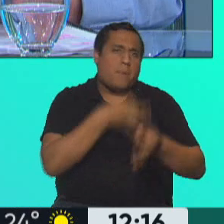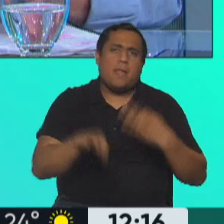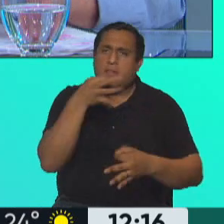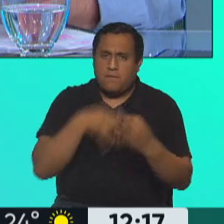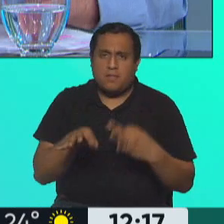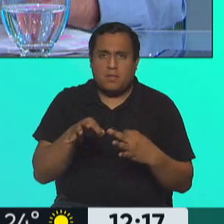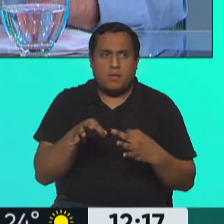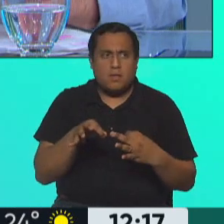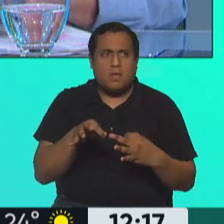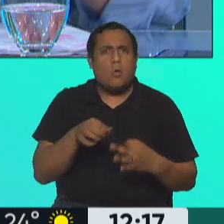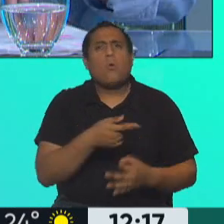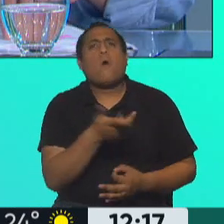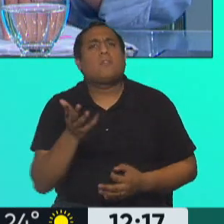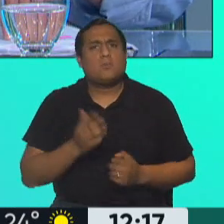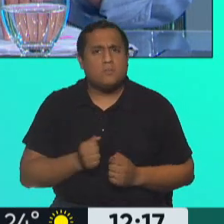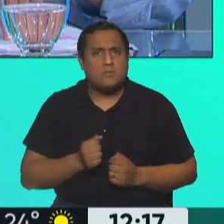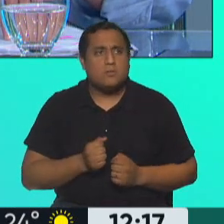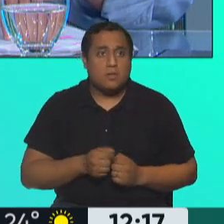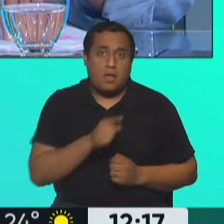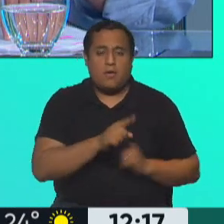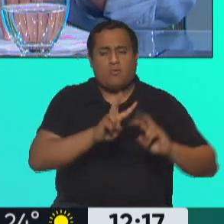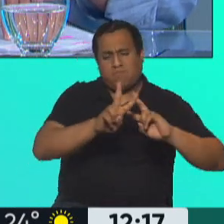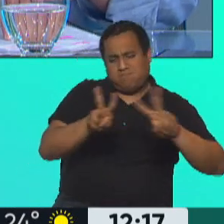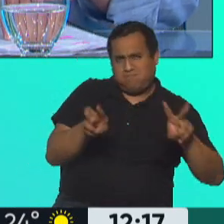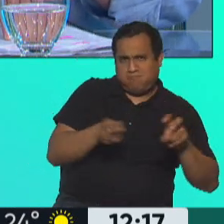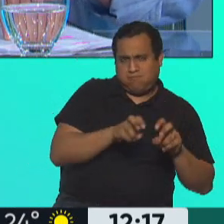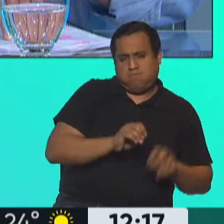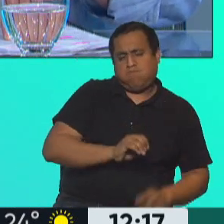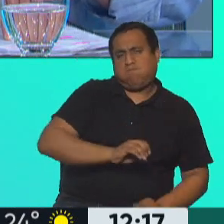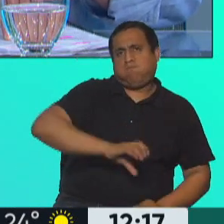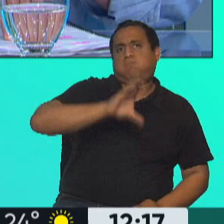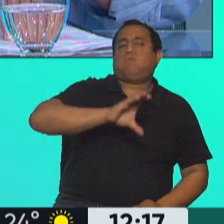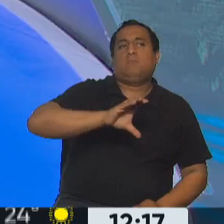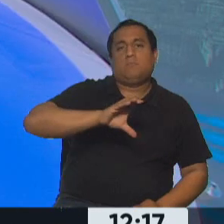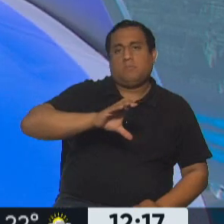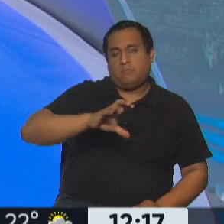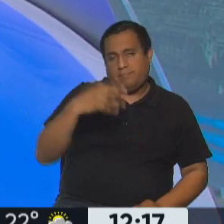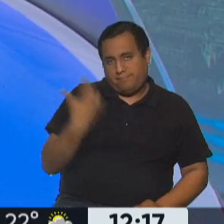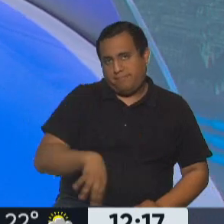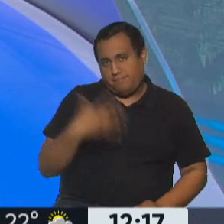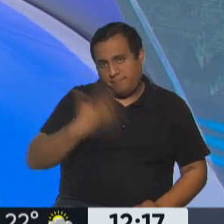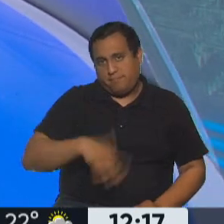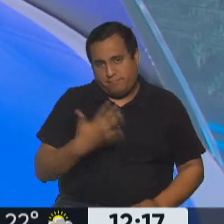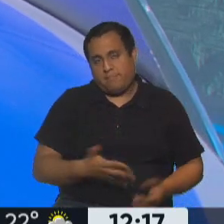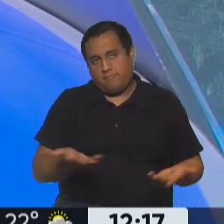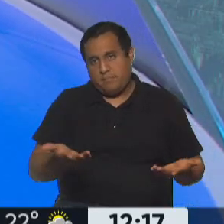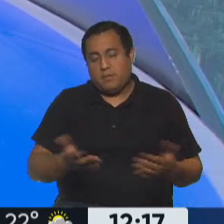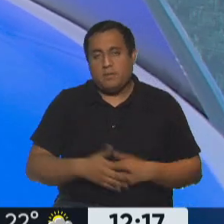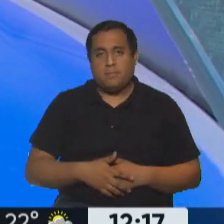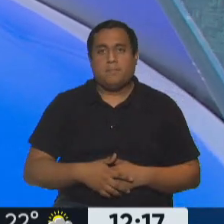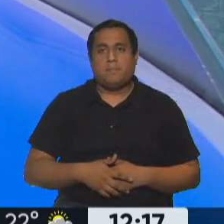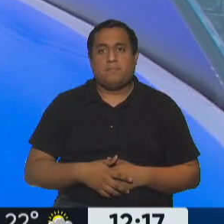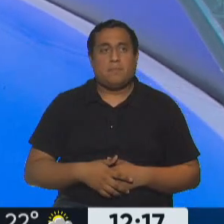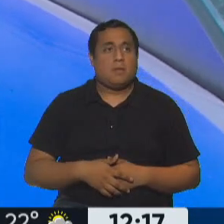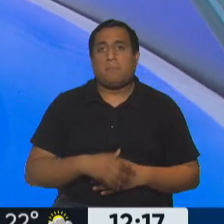¿Y cuántos son esos que vendieron? Y ahí hay una ganancia mega extraordinaria en ese rentismo agrario que no